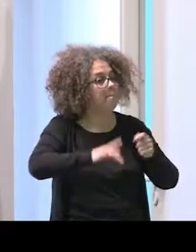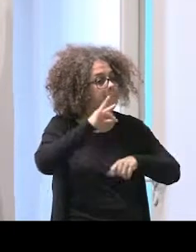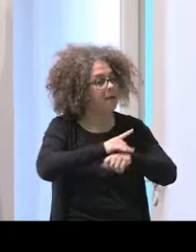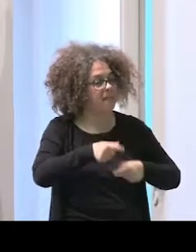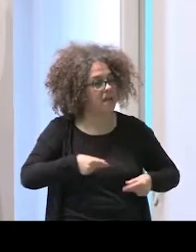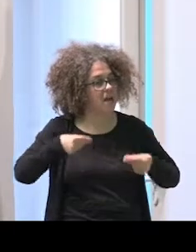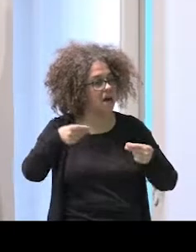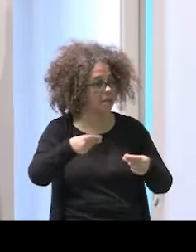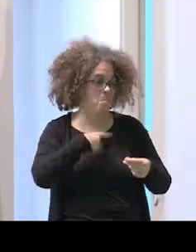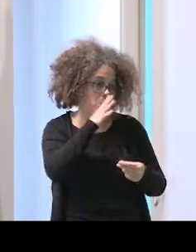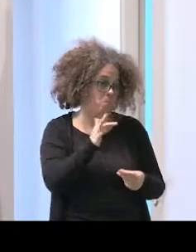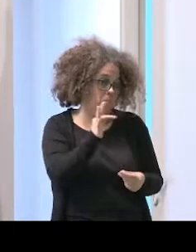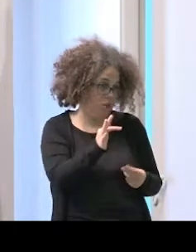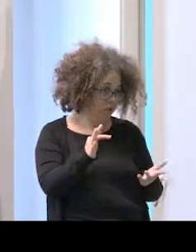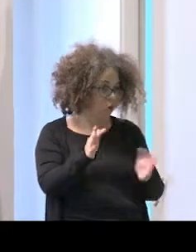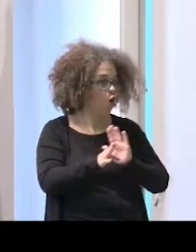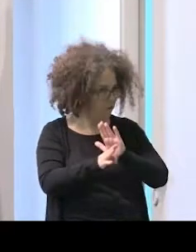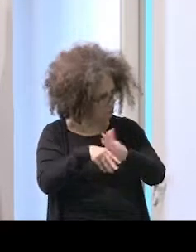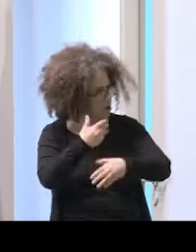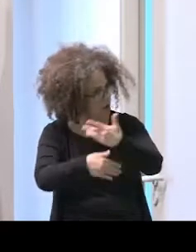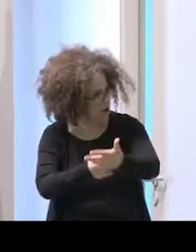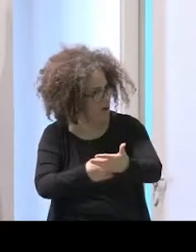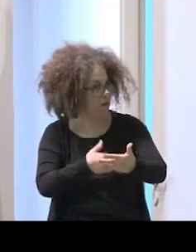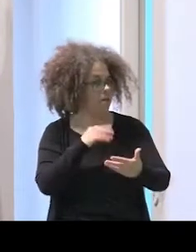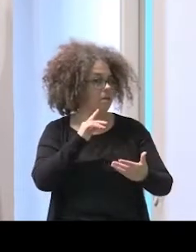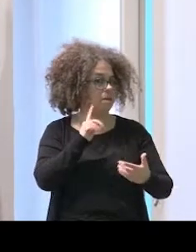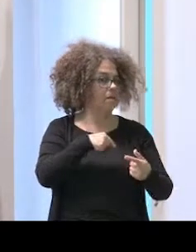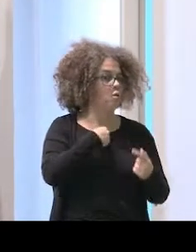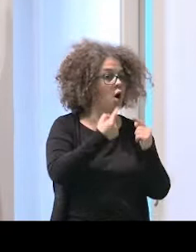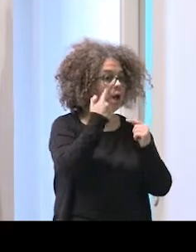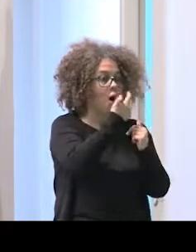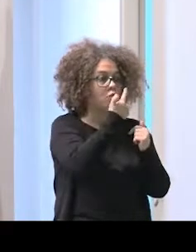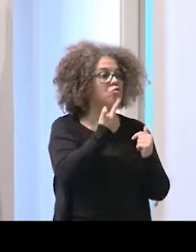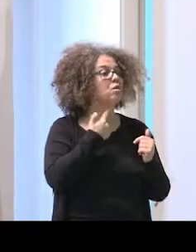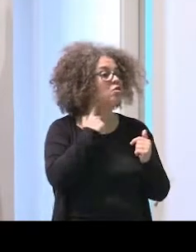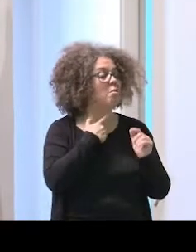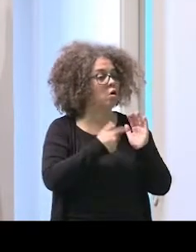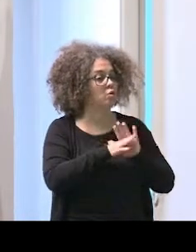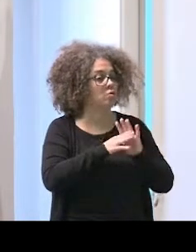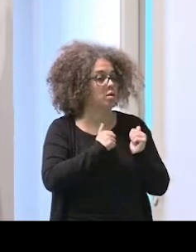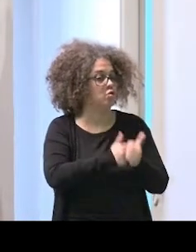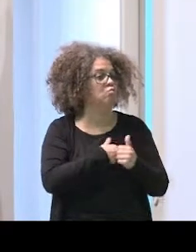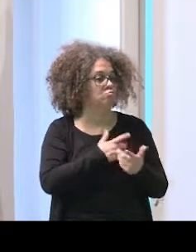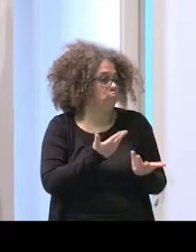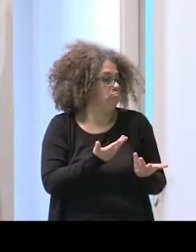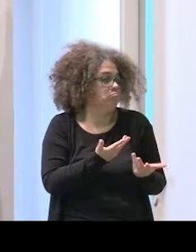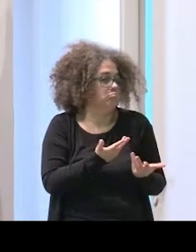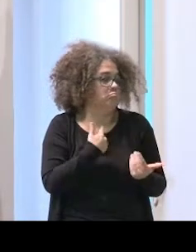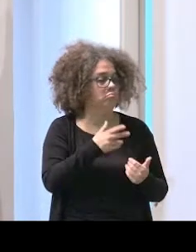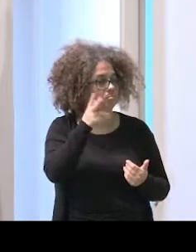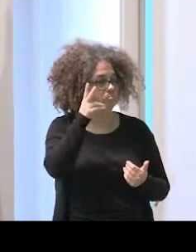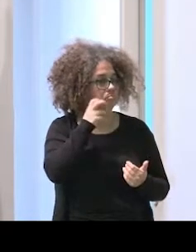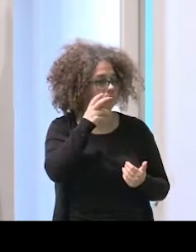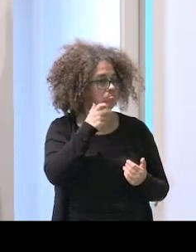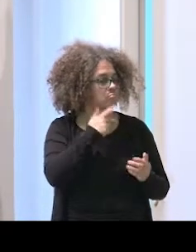a lo mejor si es positivo hacer otras cosas con él, ¿vale? Y además el otorrino va a seguir, digamos, su secuencia auditiva,